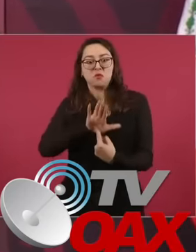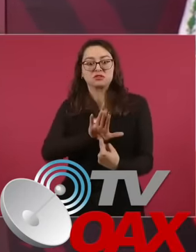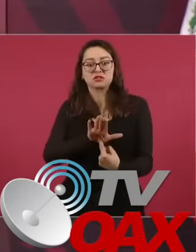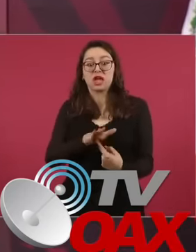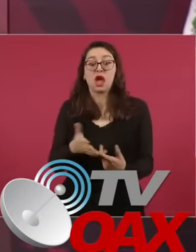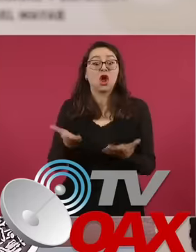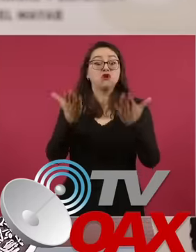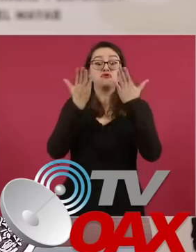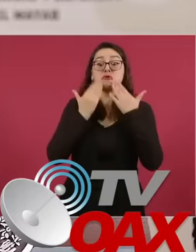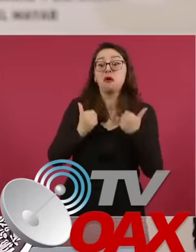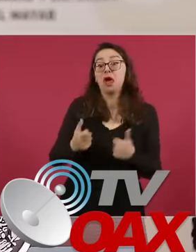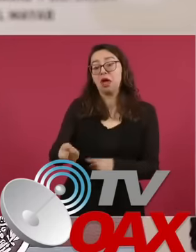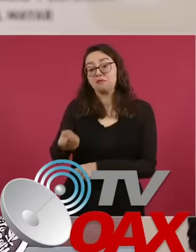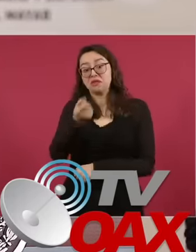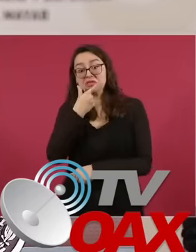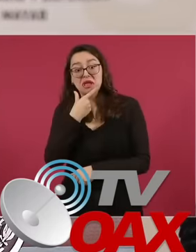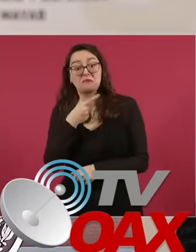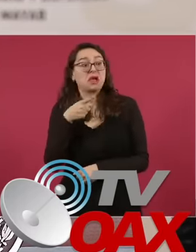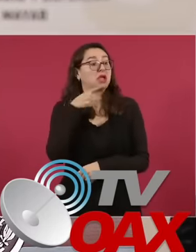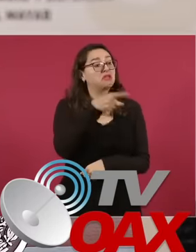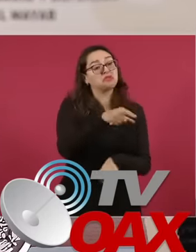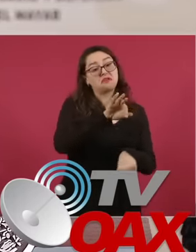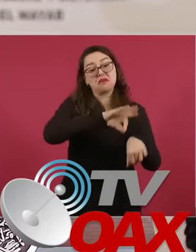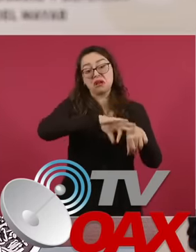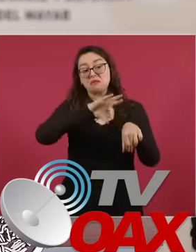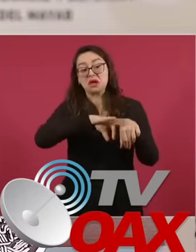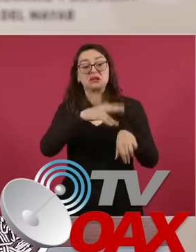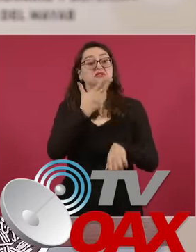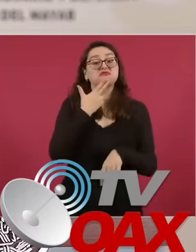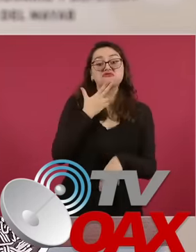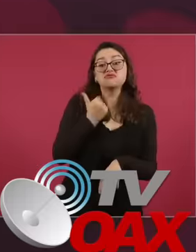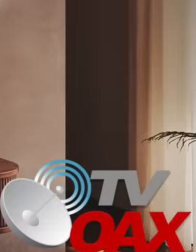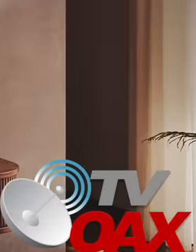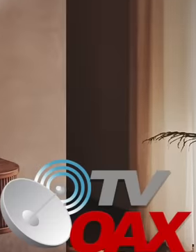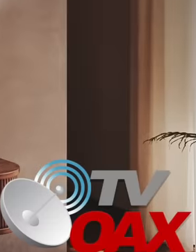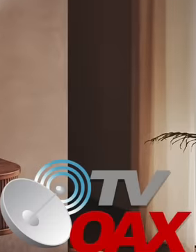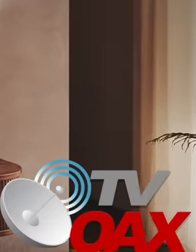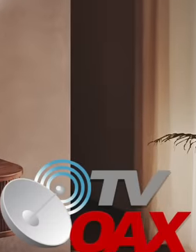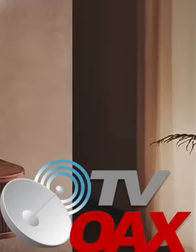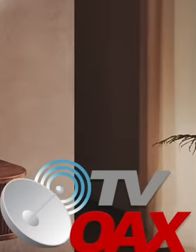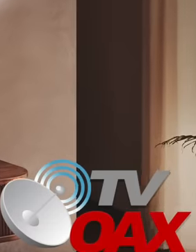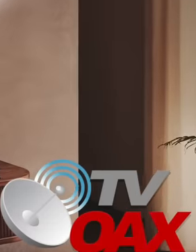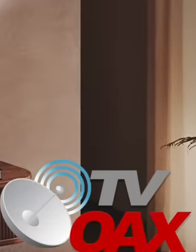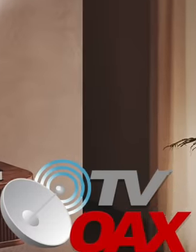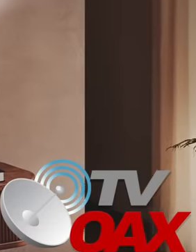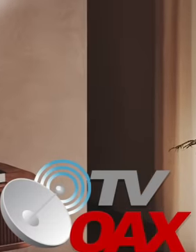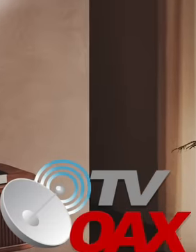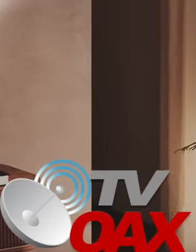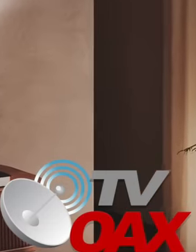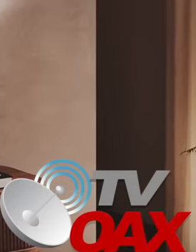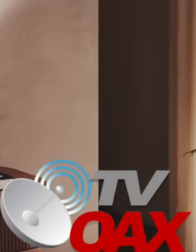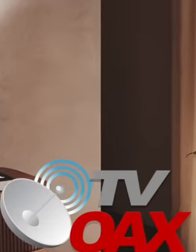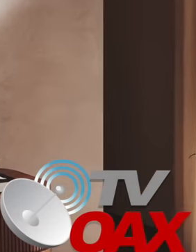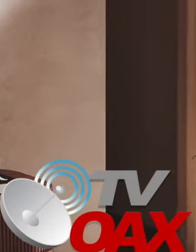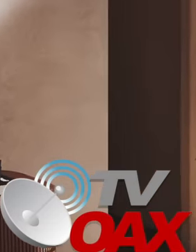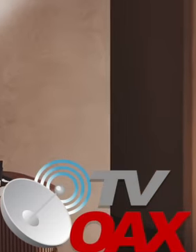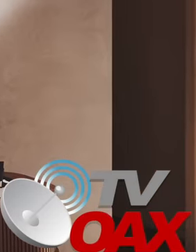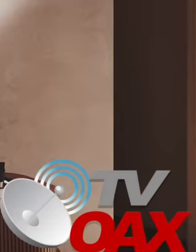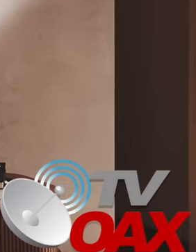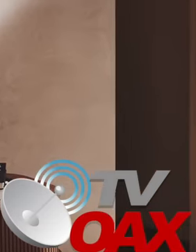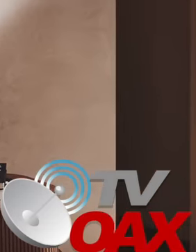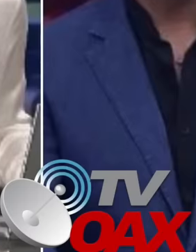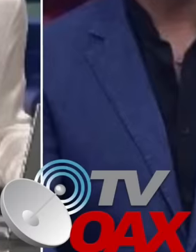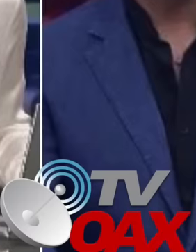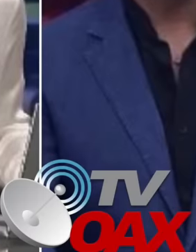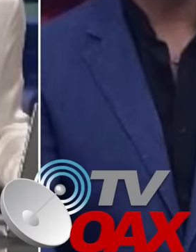ahora, como no hay dinero, ya los de Grupo ASIR, como otras estaciones de radio, se volvieron paladines de la